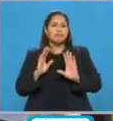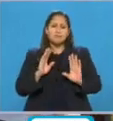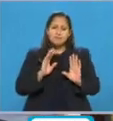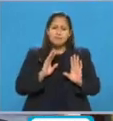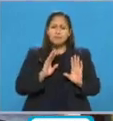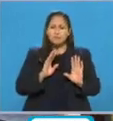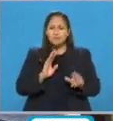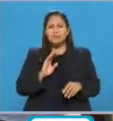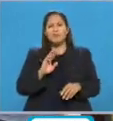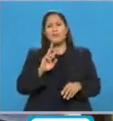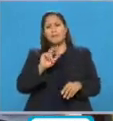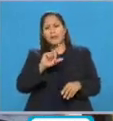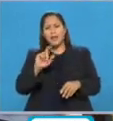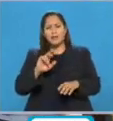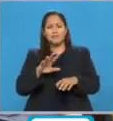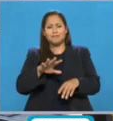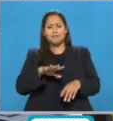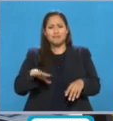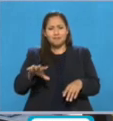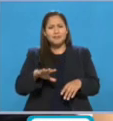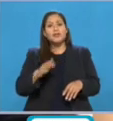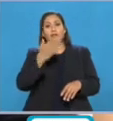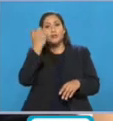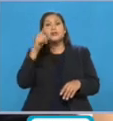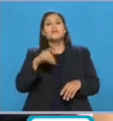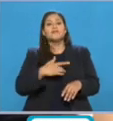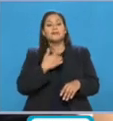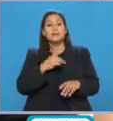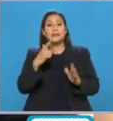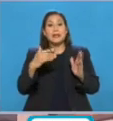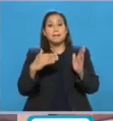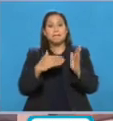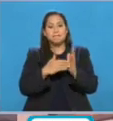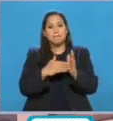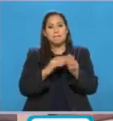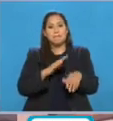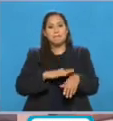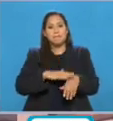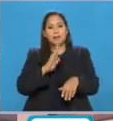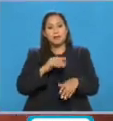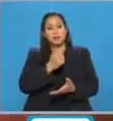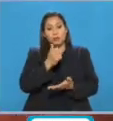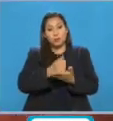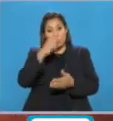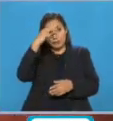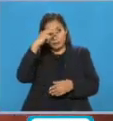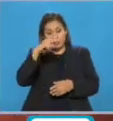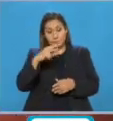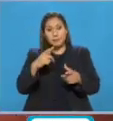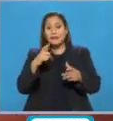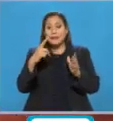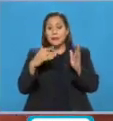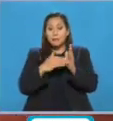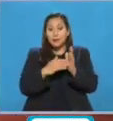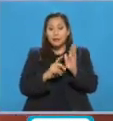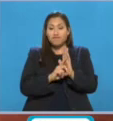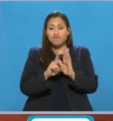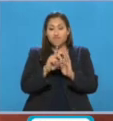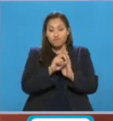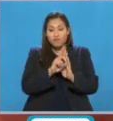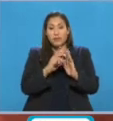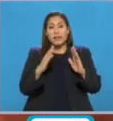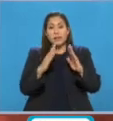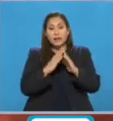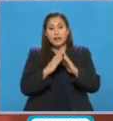multifamiliares de la En la Colonia del del Valle. Valle. No sé, ¿tú qué piensas? Hay más más de bien? 7,000 en la Ciudad de México solamente. ¿Qué? Más de 7,000 conjuntos habitacionales o